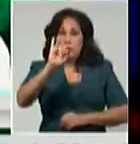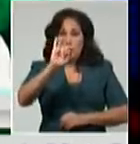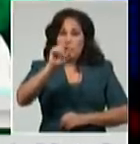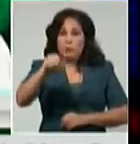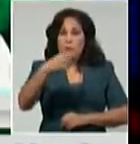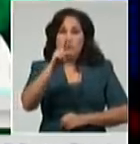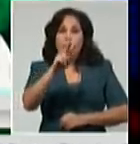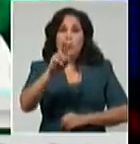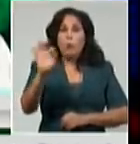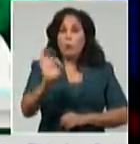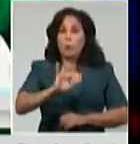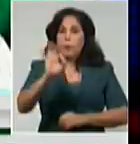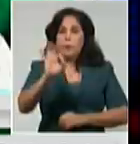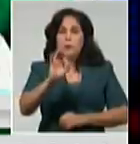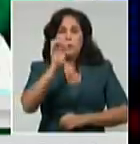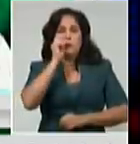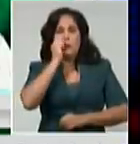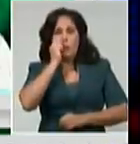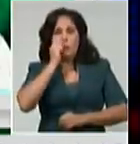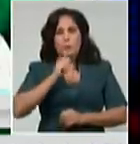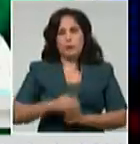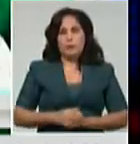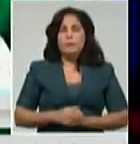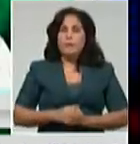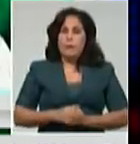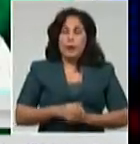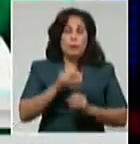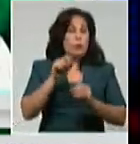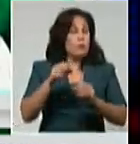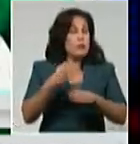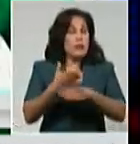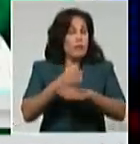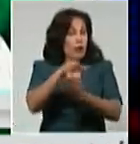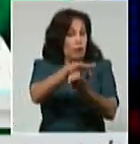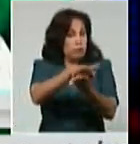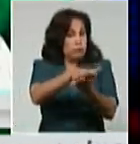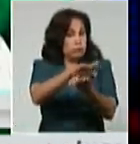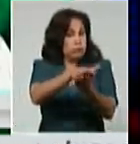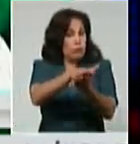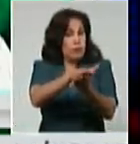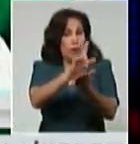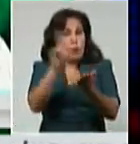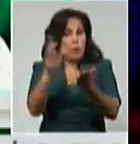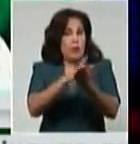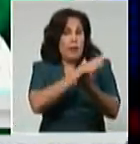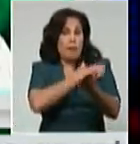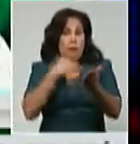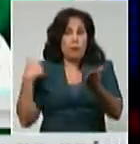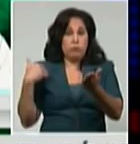57,2% del sexo masculino. Eso es en el acumulado de todos los pacientes diagnosticados.